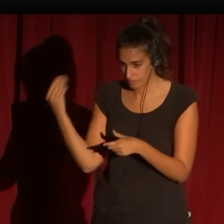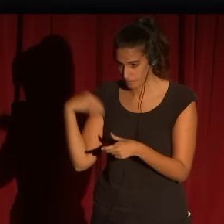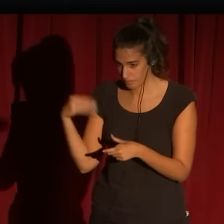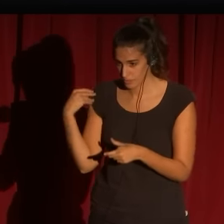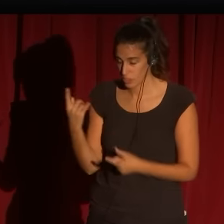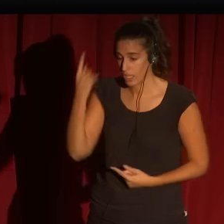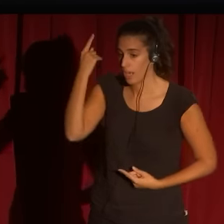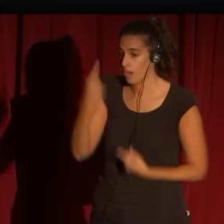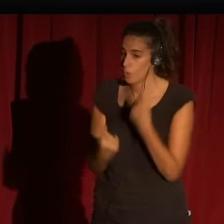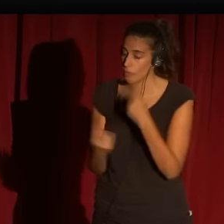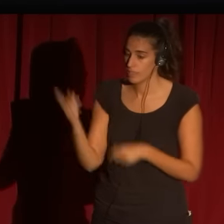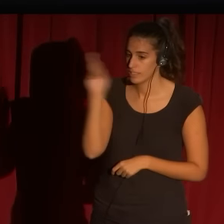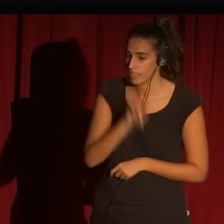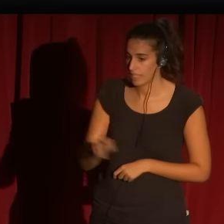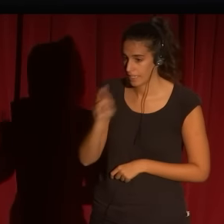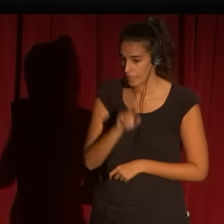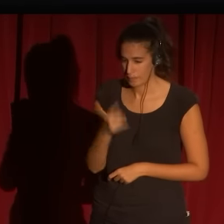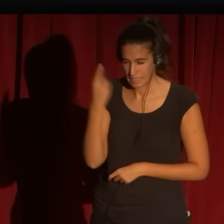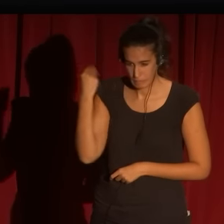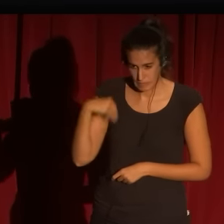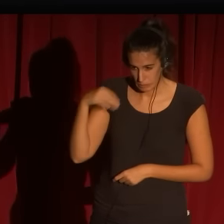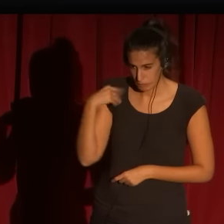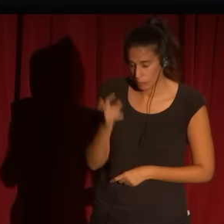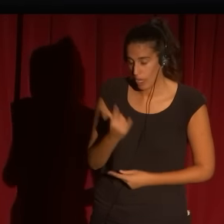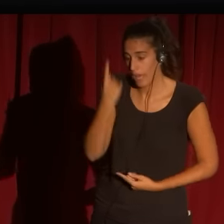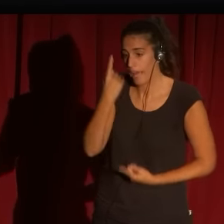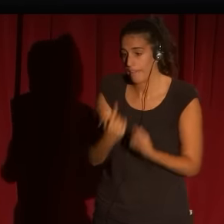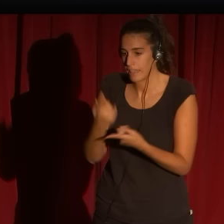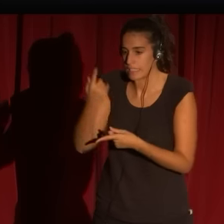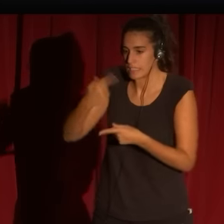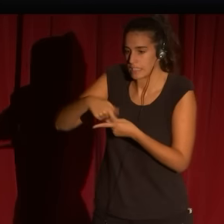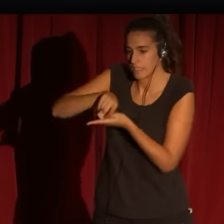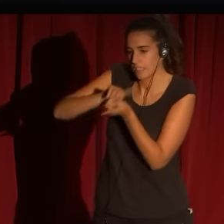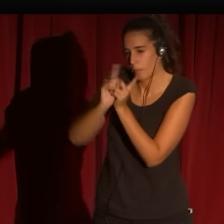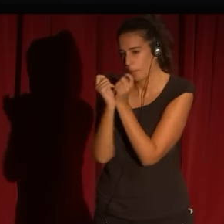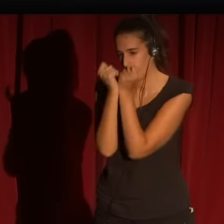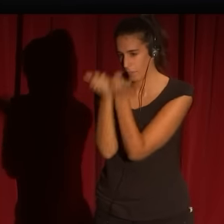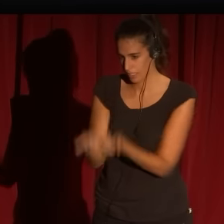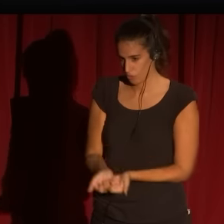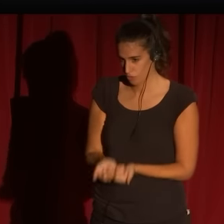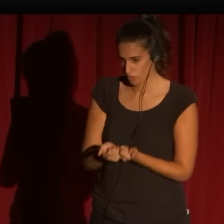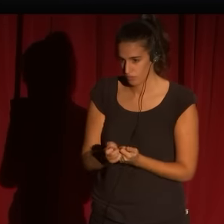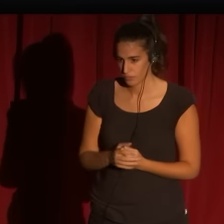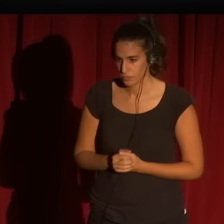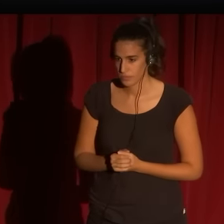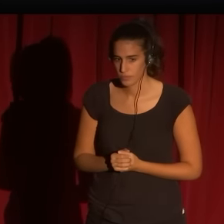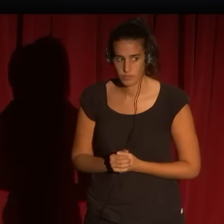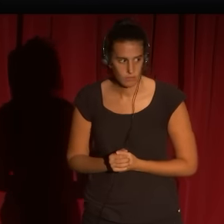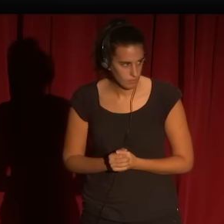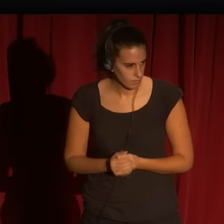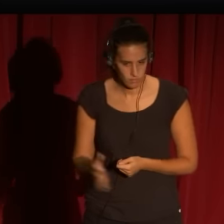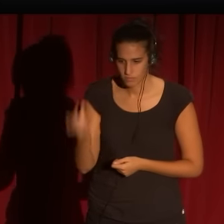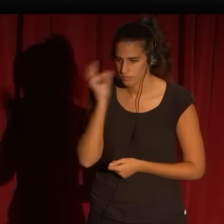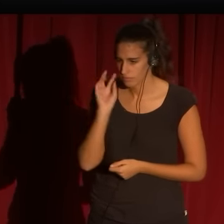algunas veces se repiten de forma idéntica en otras veces se repiten con pequeñas variaciones artemisia gentiles que es la quizá la